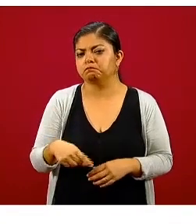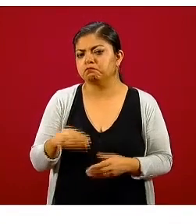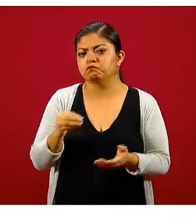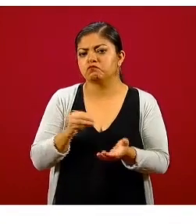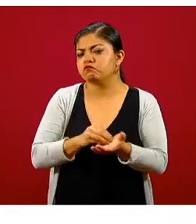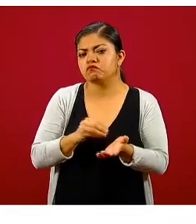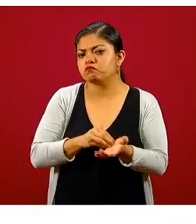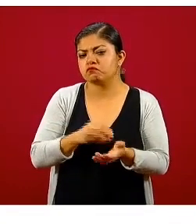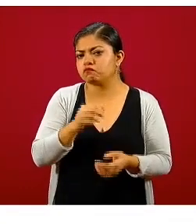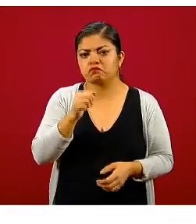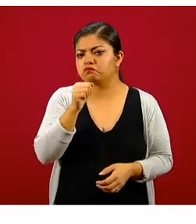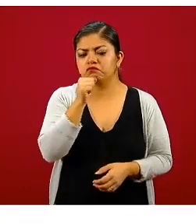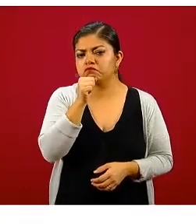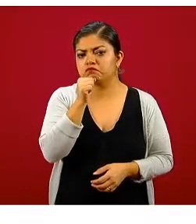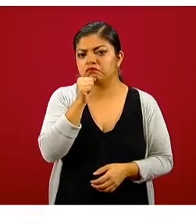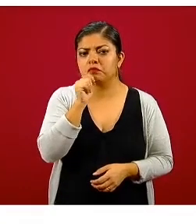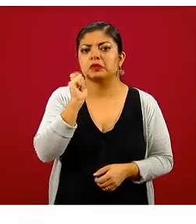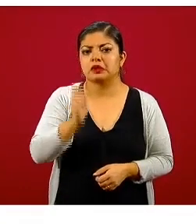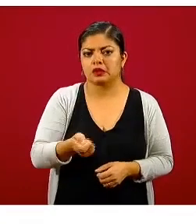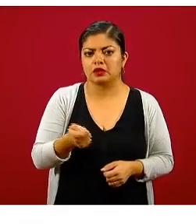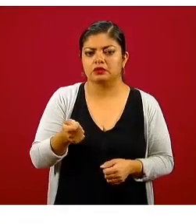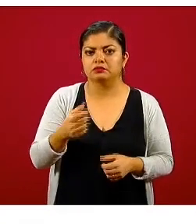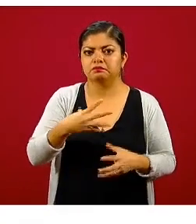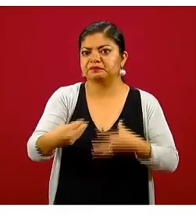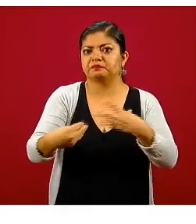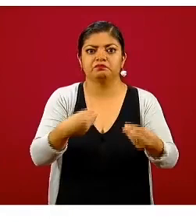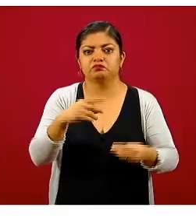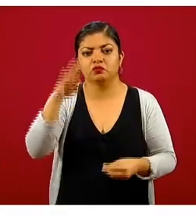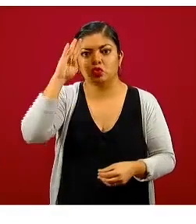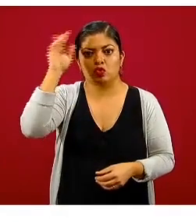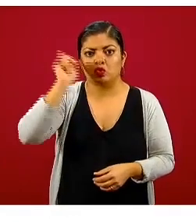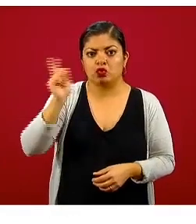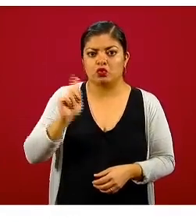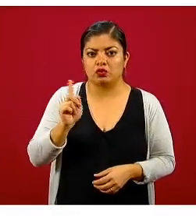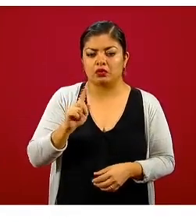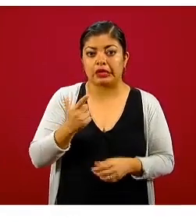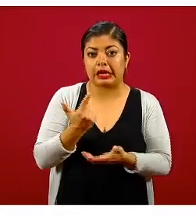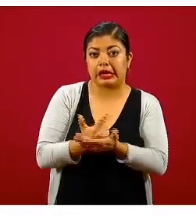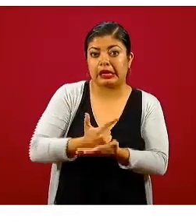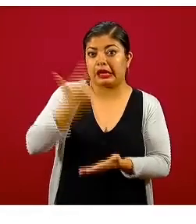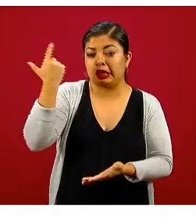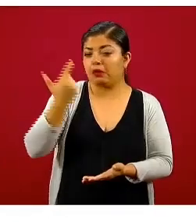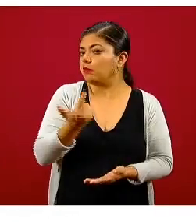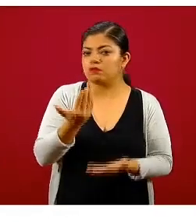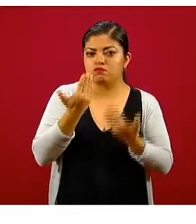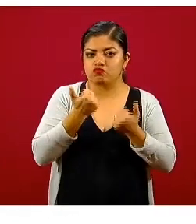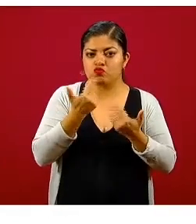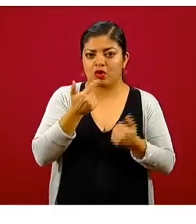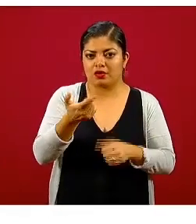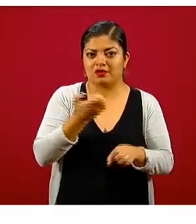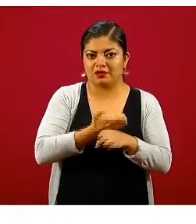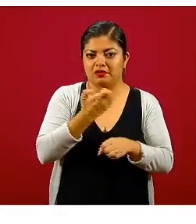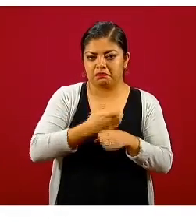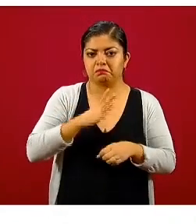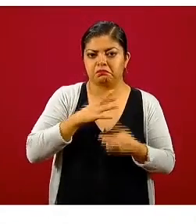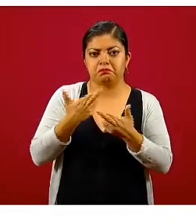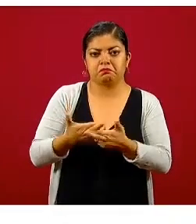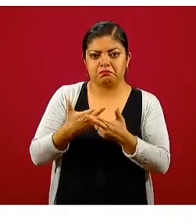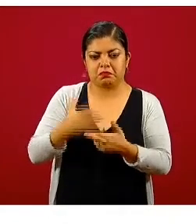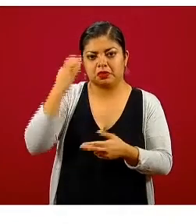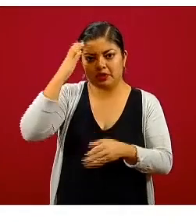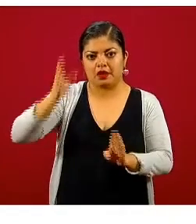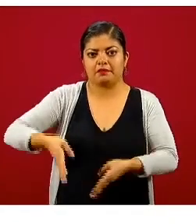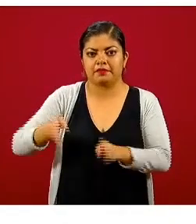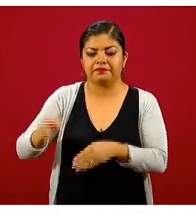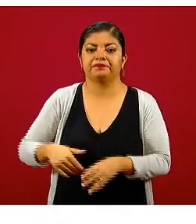todavía no hay tanta actividad de transmisión que genere casos graves en estos estados. Si vemos la